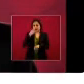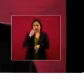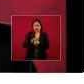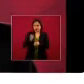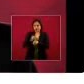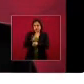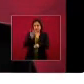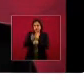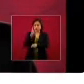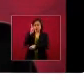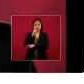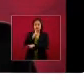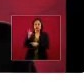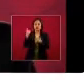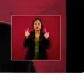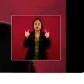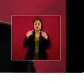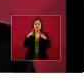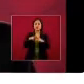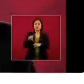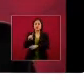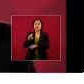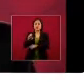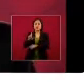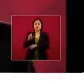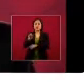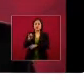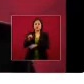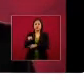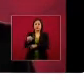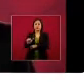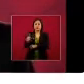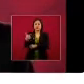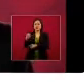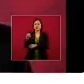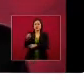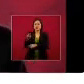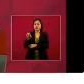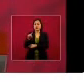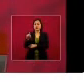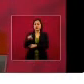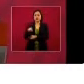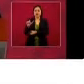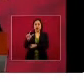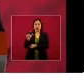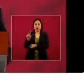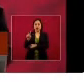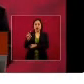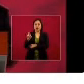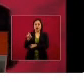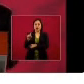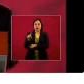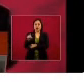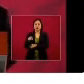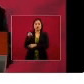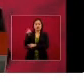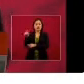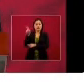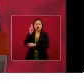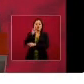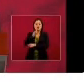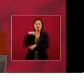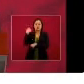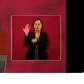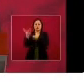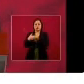delincuente de alfredo del mazo y que además ella precisamente y al parecer por eso la